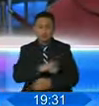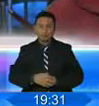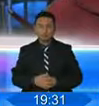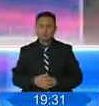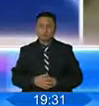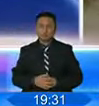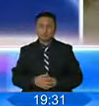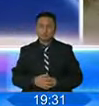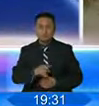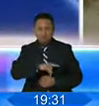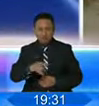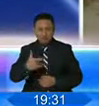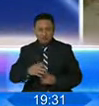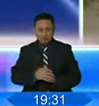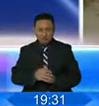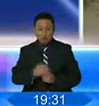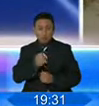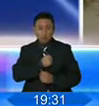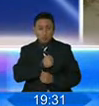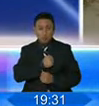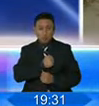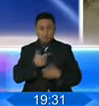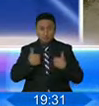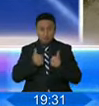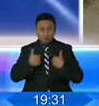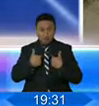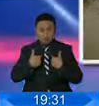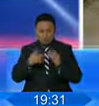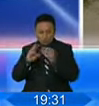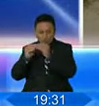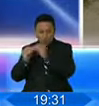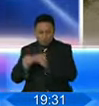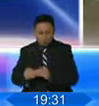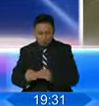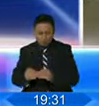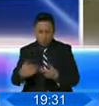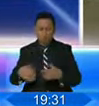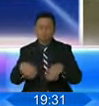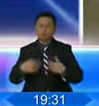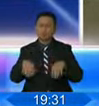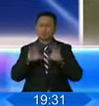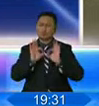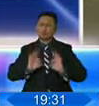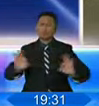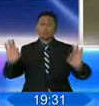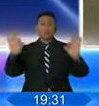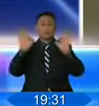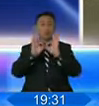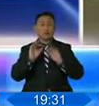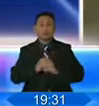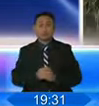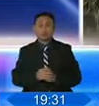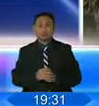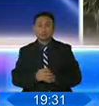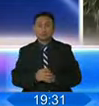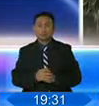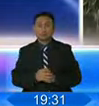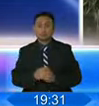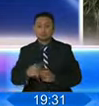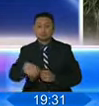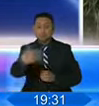prehistóricos, fósiles de nuestra fauna, que es algo muy valioso, ¿no? Y pasamos luego a la